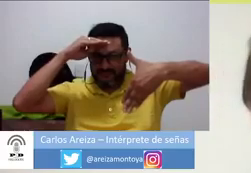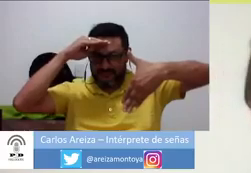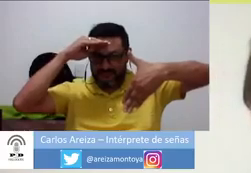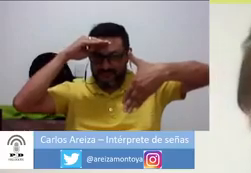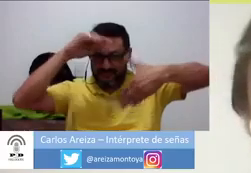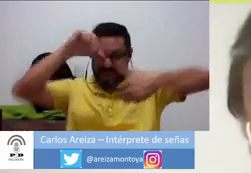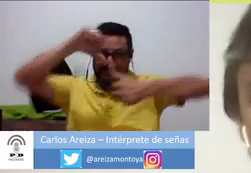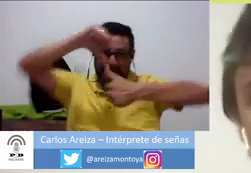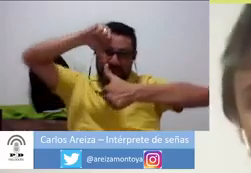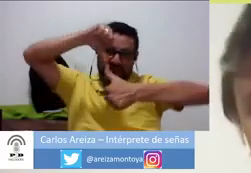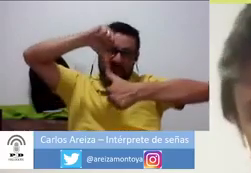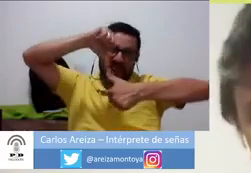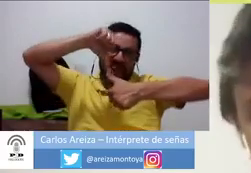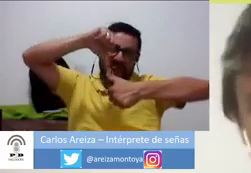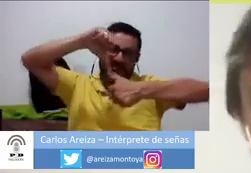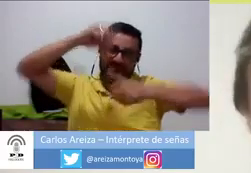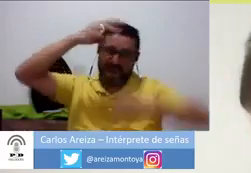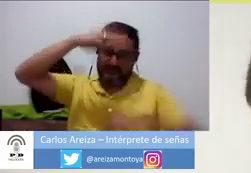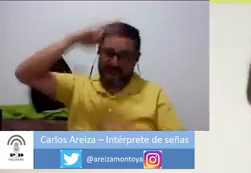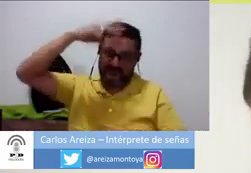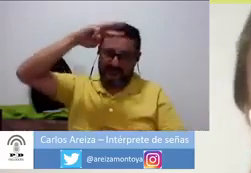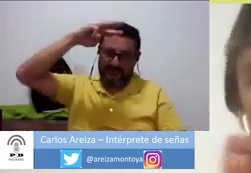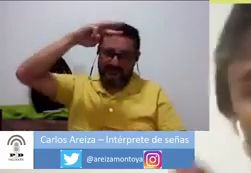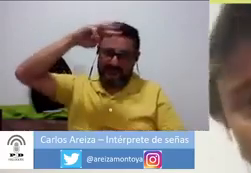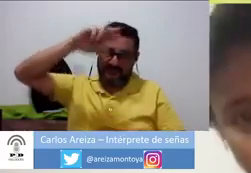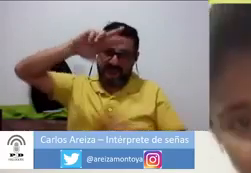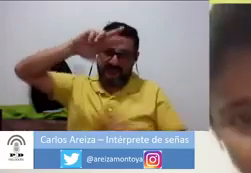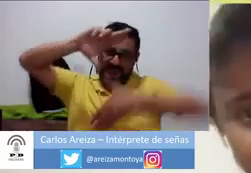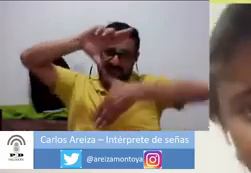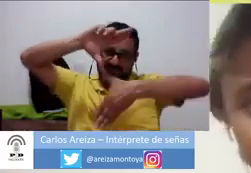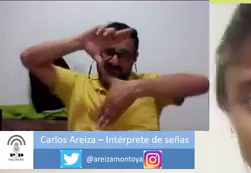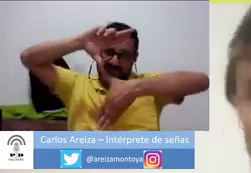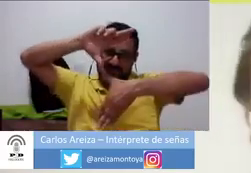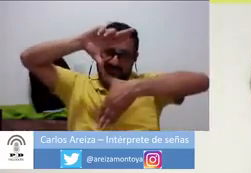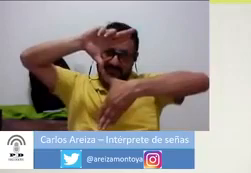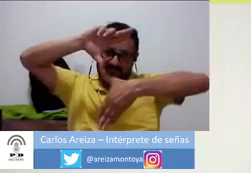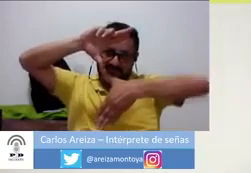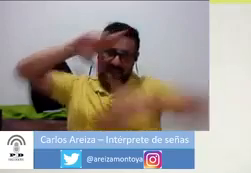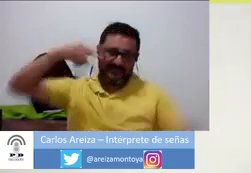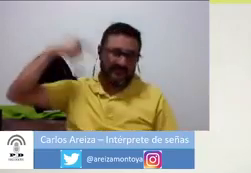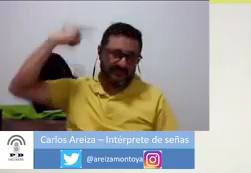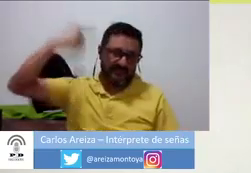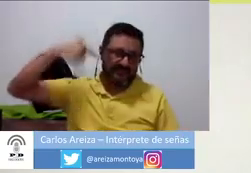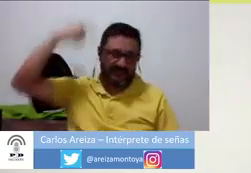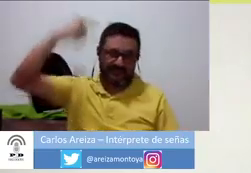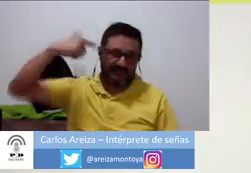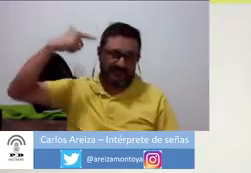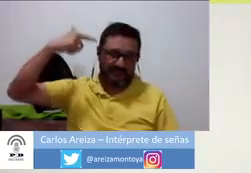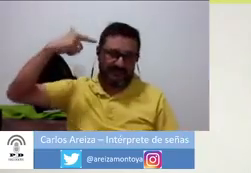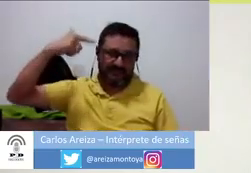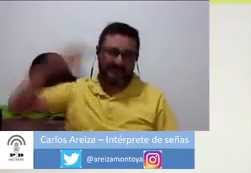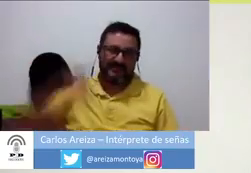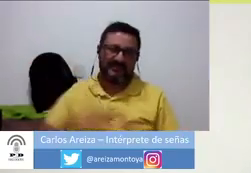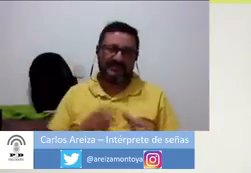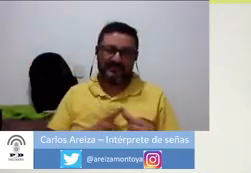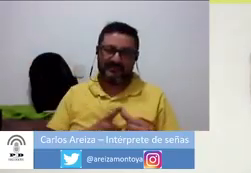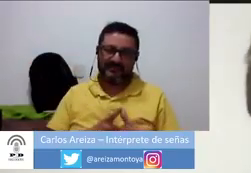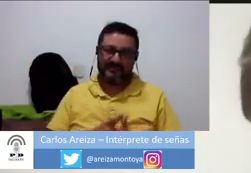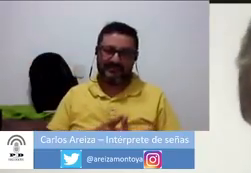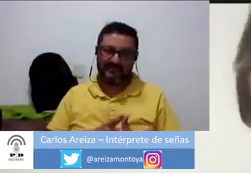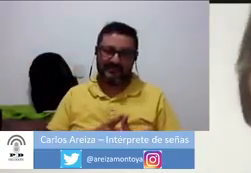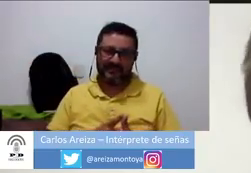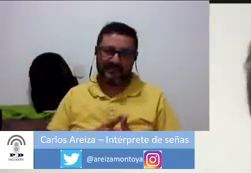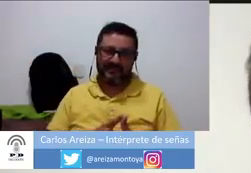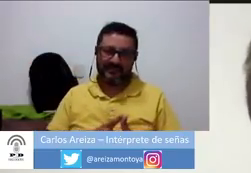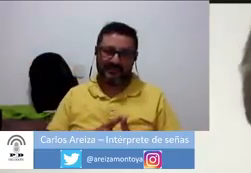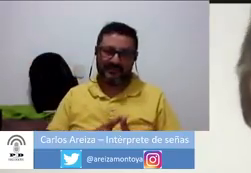Centroamericanos. Guadalajara, Juegos Panamericanos. Sí. Londres. Y de ahí me he venido. O sea, Lima. No, es que